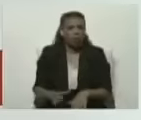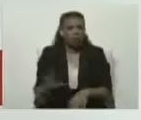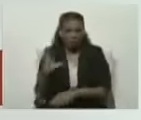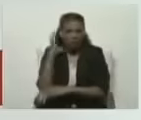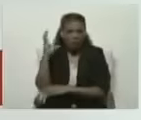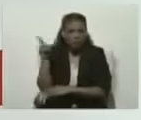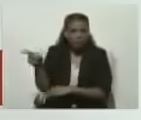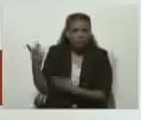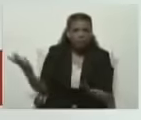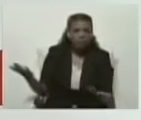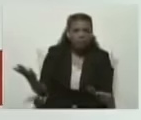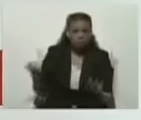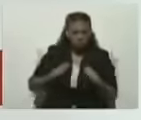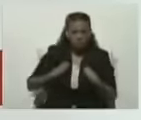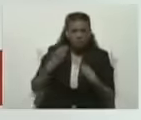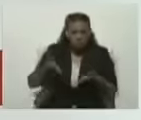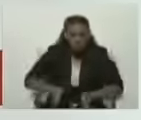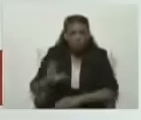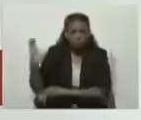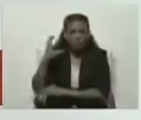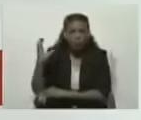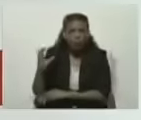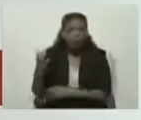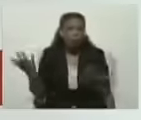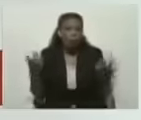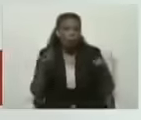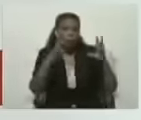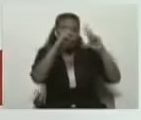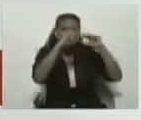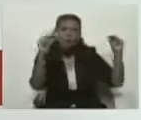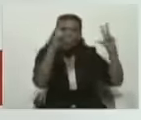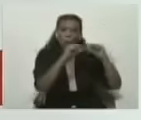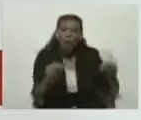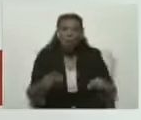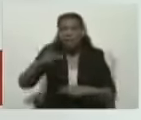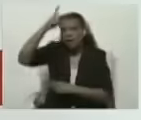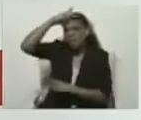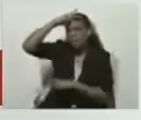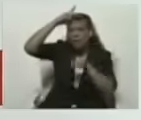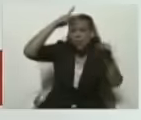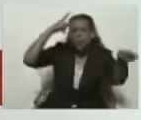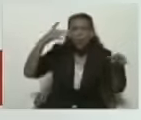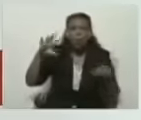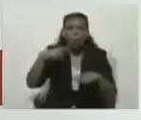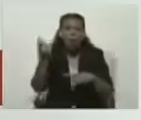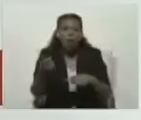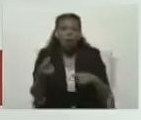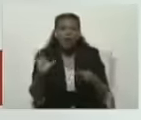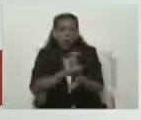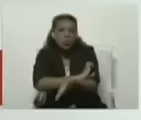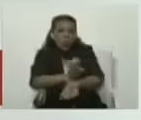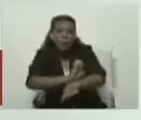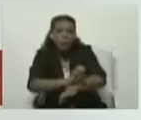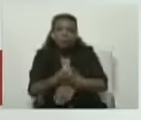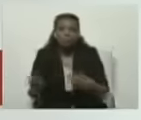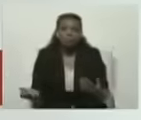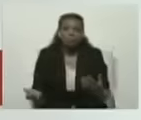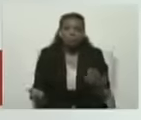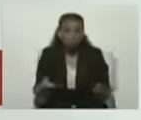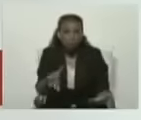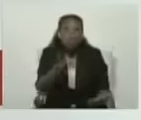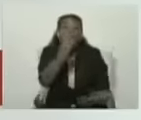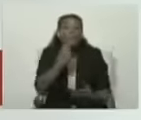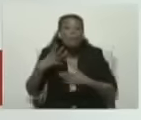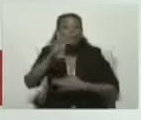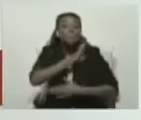colombiano. O el otro que es paraguayo, o el otro que es o la otra que es peruana, o el otro que es ecuatoriano. Ocúpense